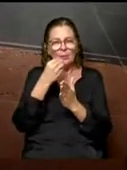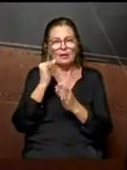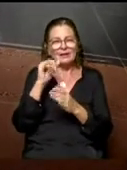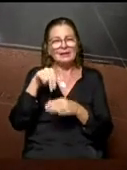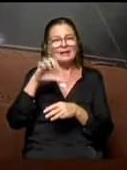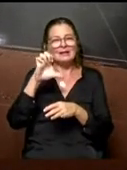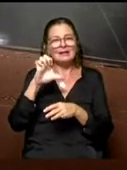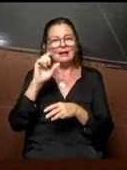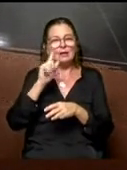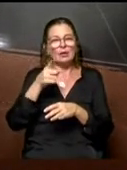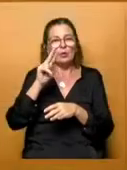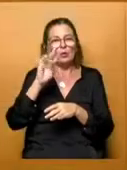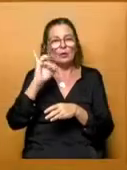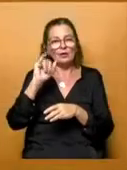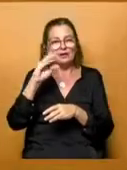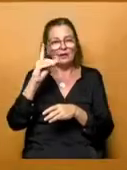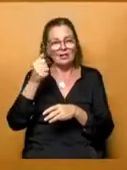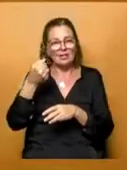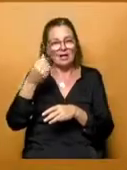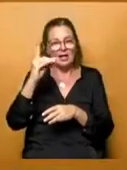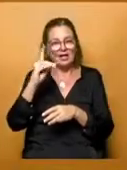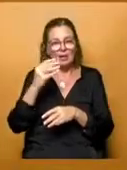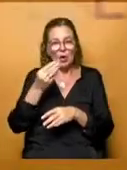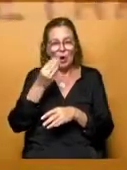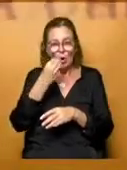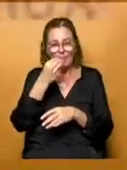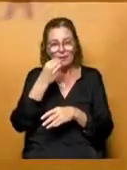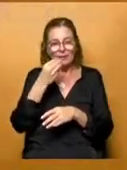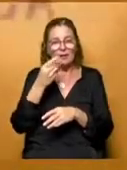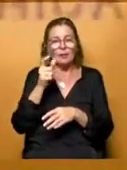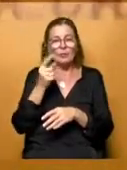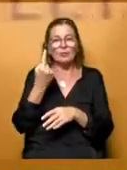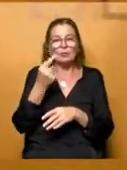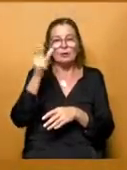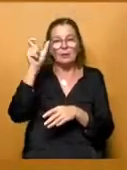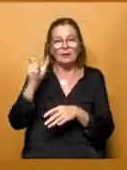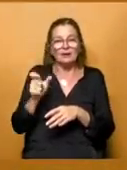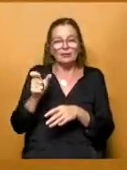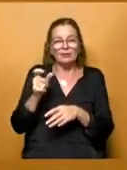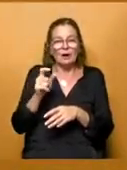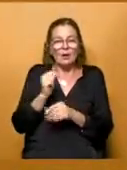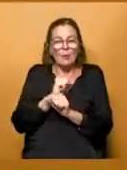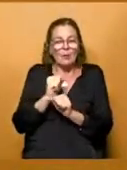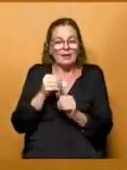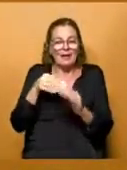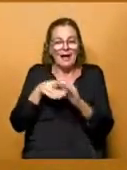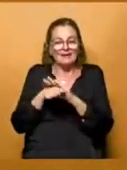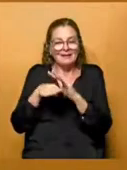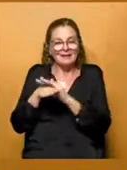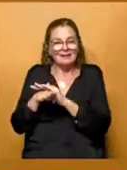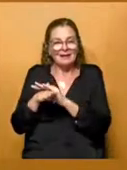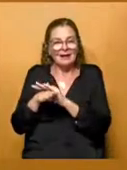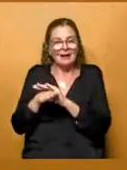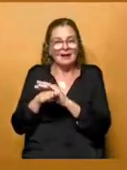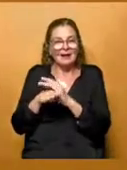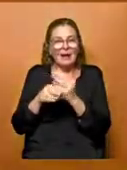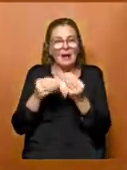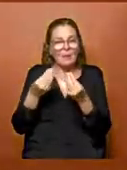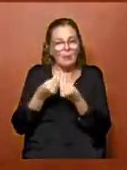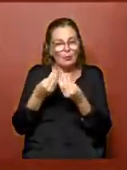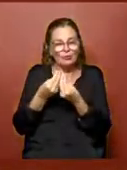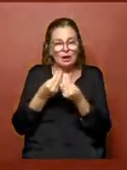de esto? Bien, la inseguridad alimentaria es cuando una persona no cuenta con un acceso regular a suficientes alimentos. Y